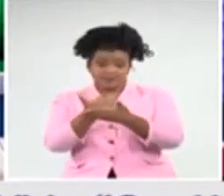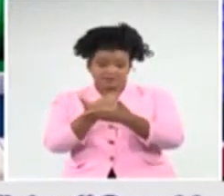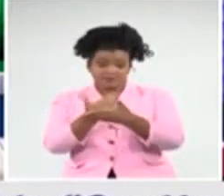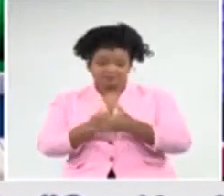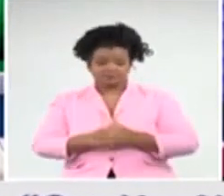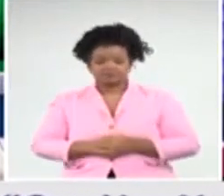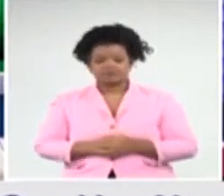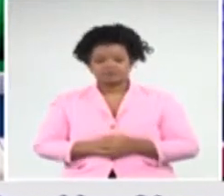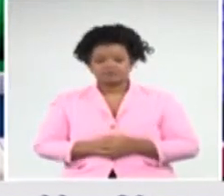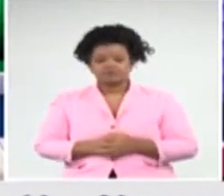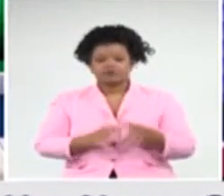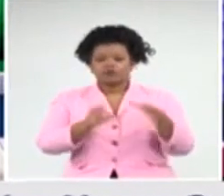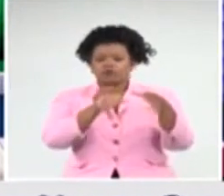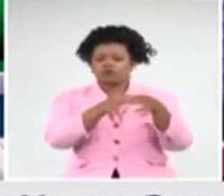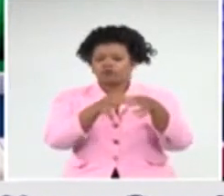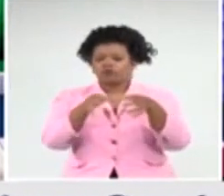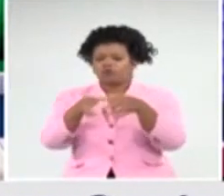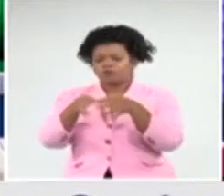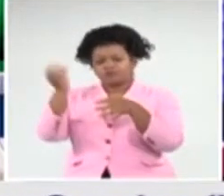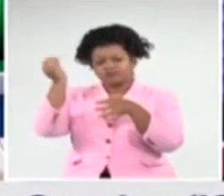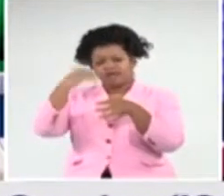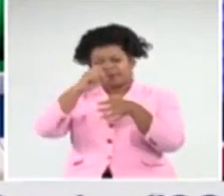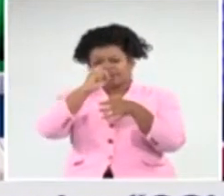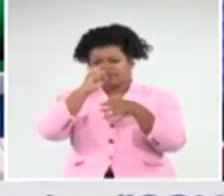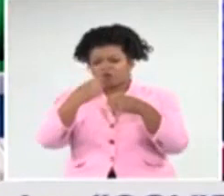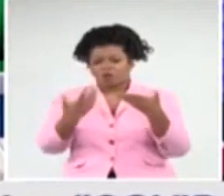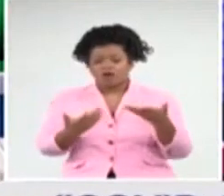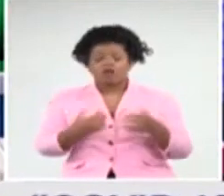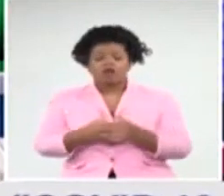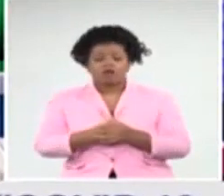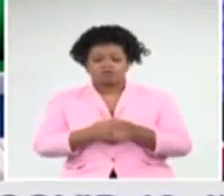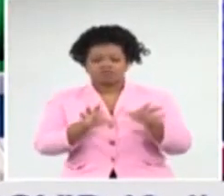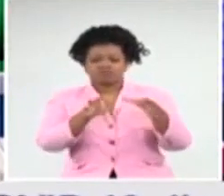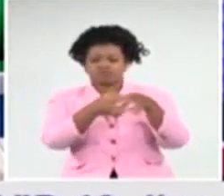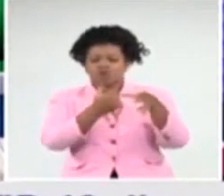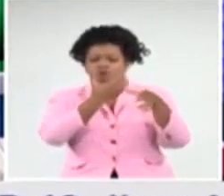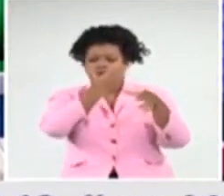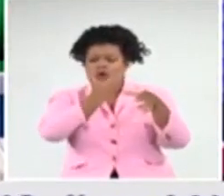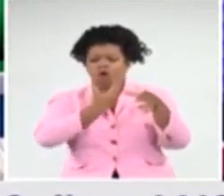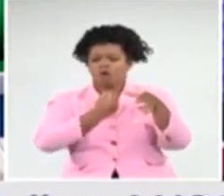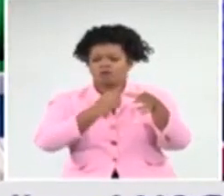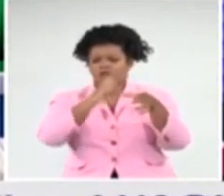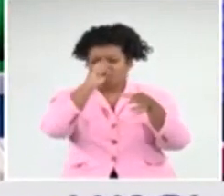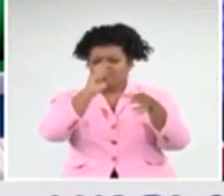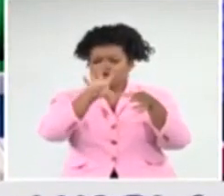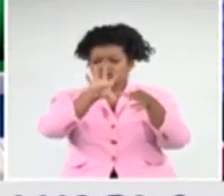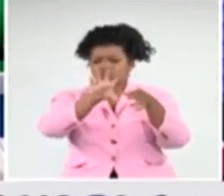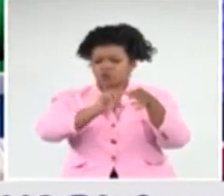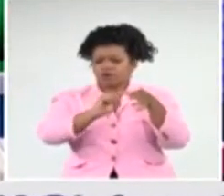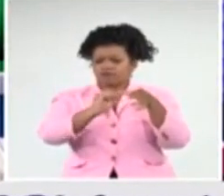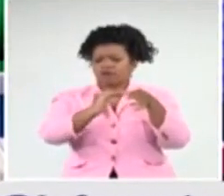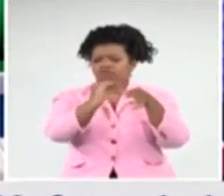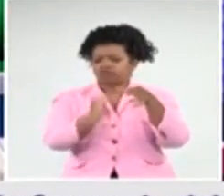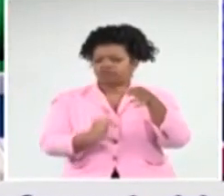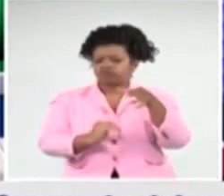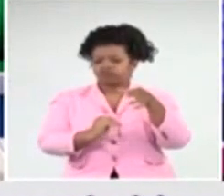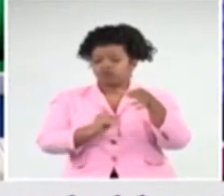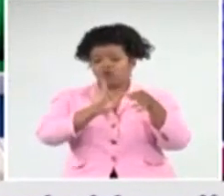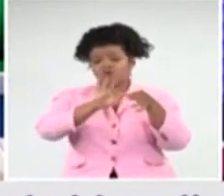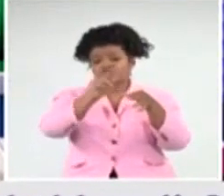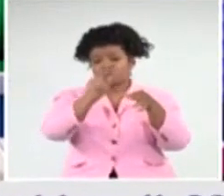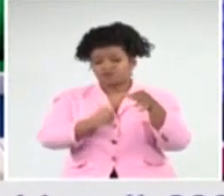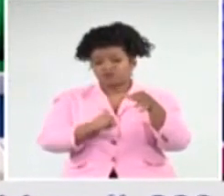edades, grupos jóvenes, menores de 50 años de edad, tenemos que decir, 8 personas fallecen